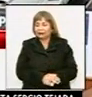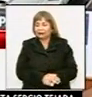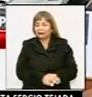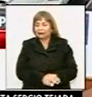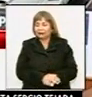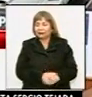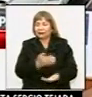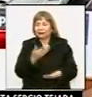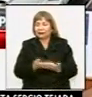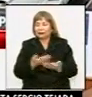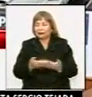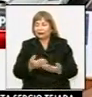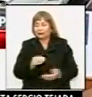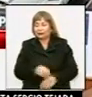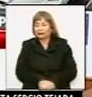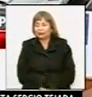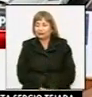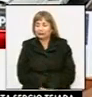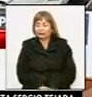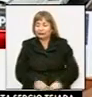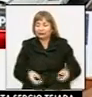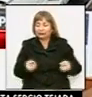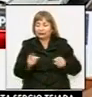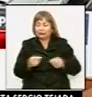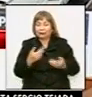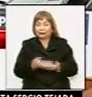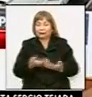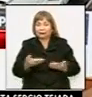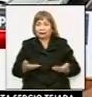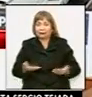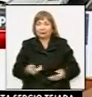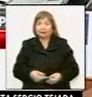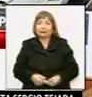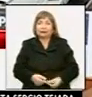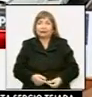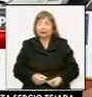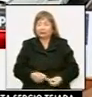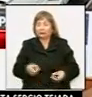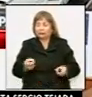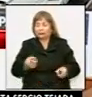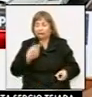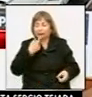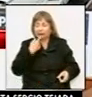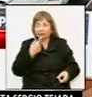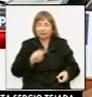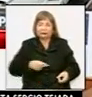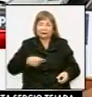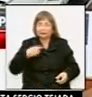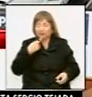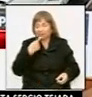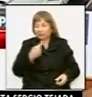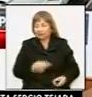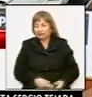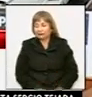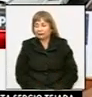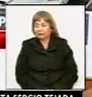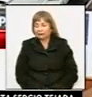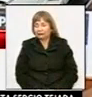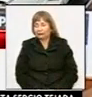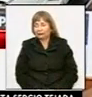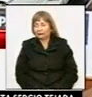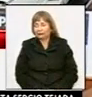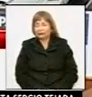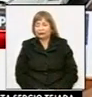cuesta. Y cuando hay estas cosas, y cuando decimos, sí, lo... No,